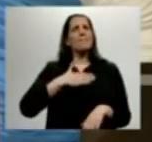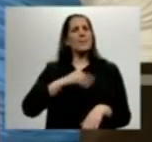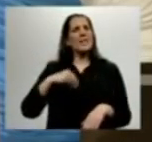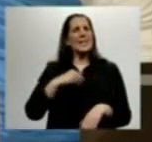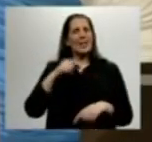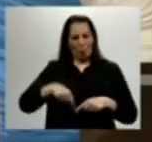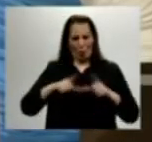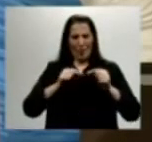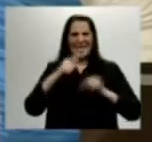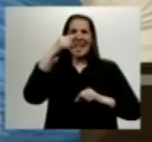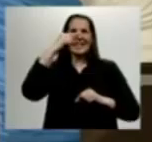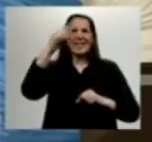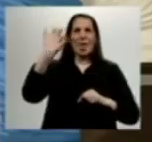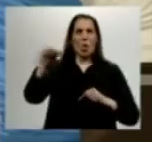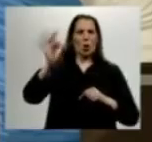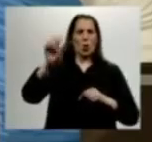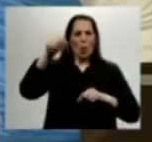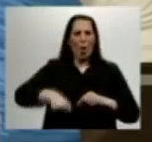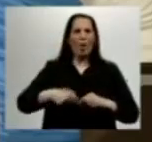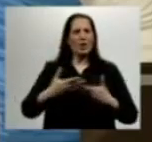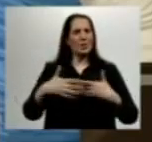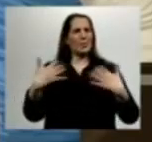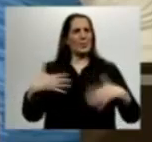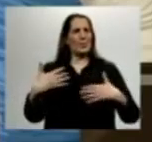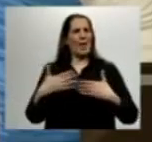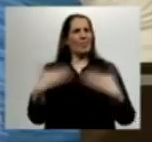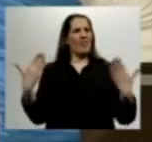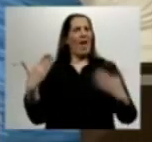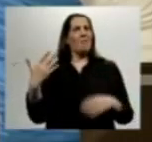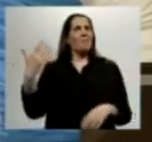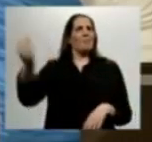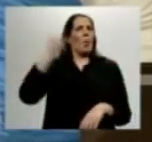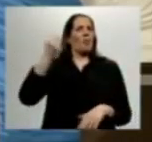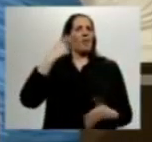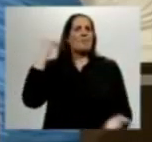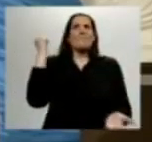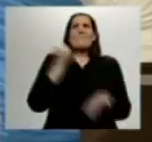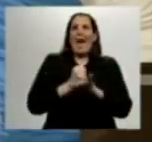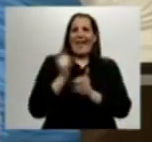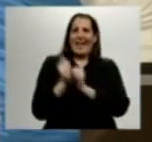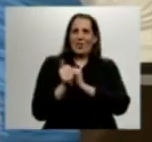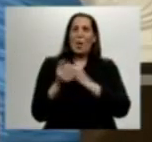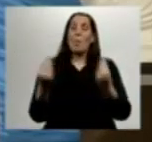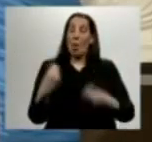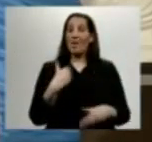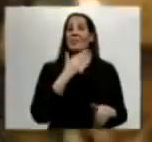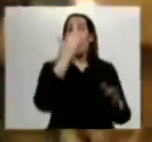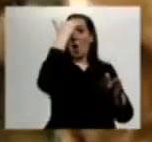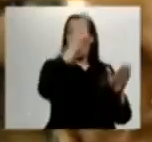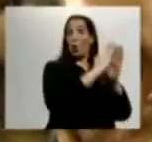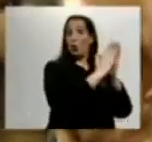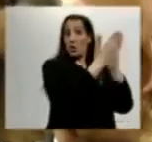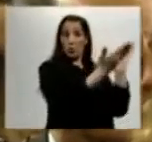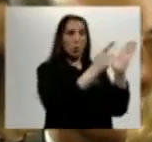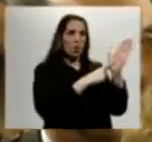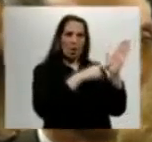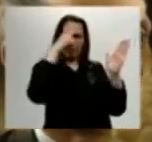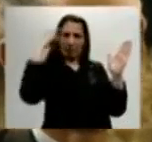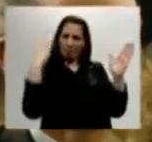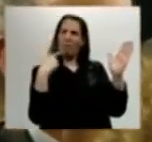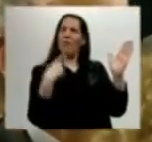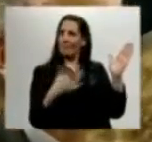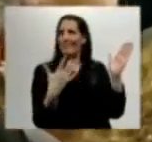octubre es un día histórico, porque si bien la Constitución Nacional es